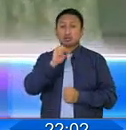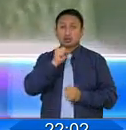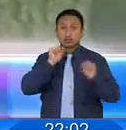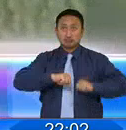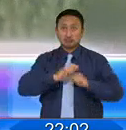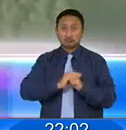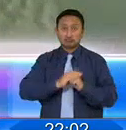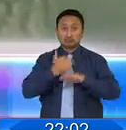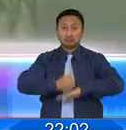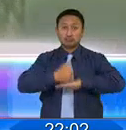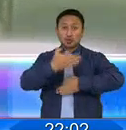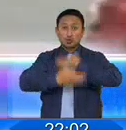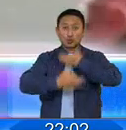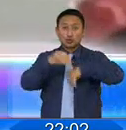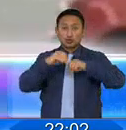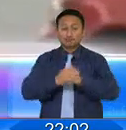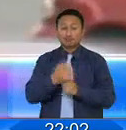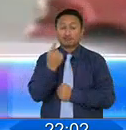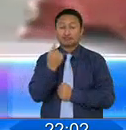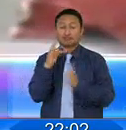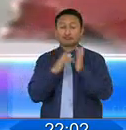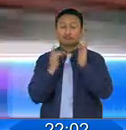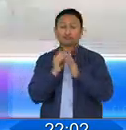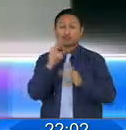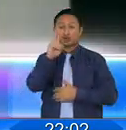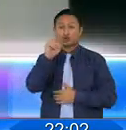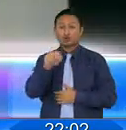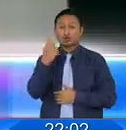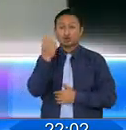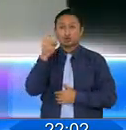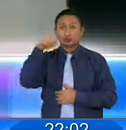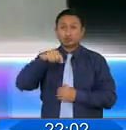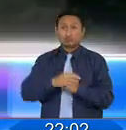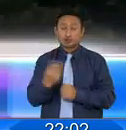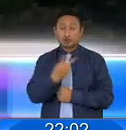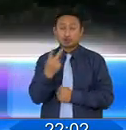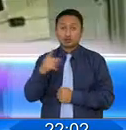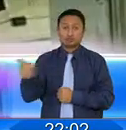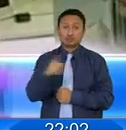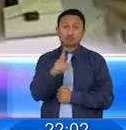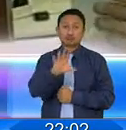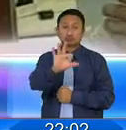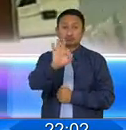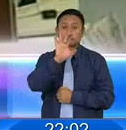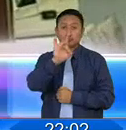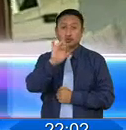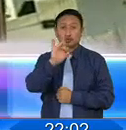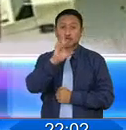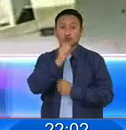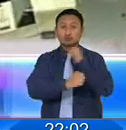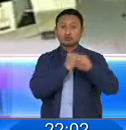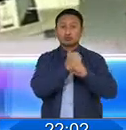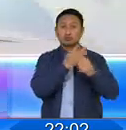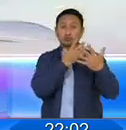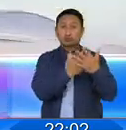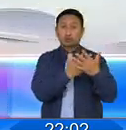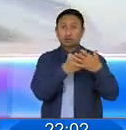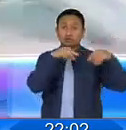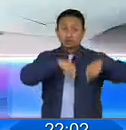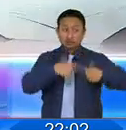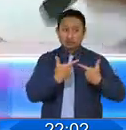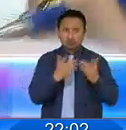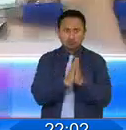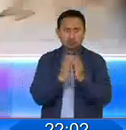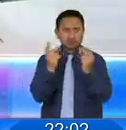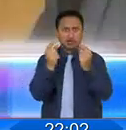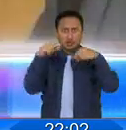legales. El 11 de abril del 2012, la misma corte condenó a ambos a 8 años de prisión, pero no demoraron en presentar recursos legales